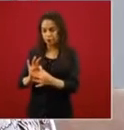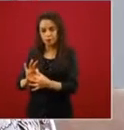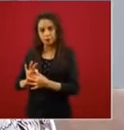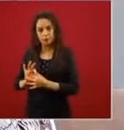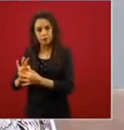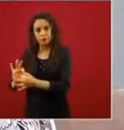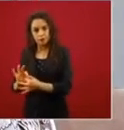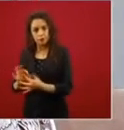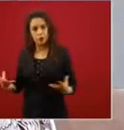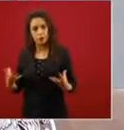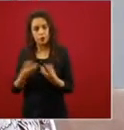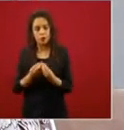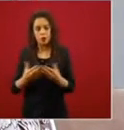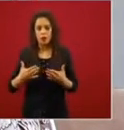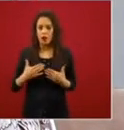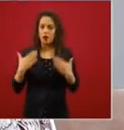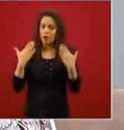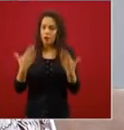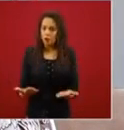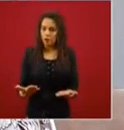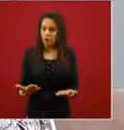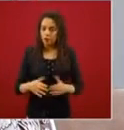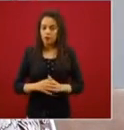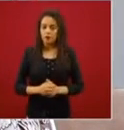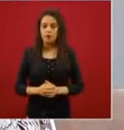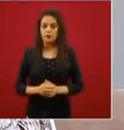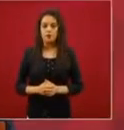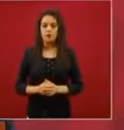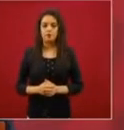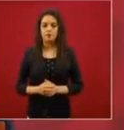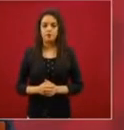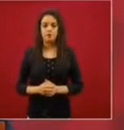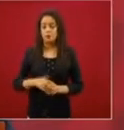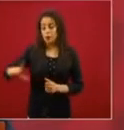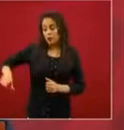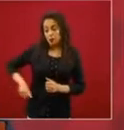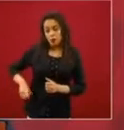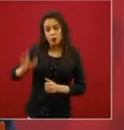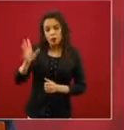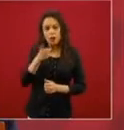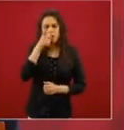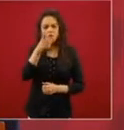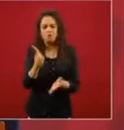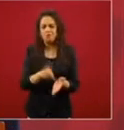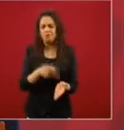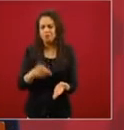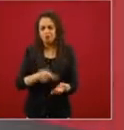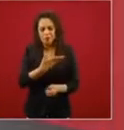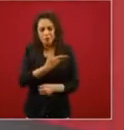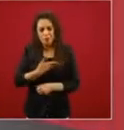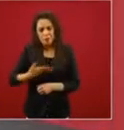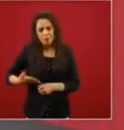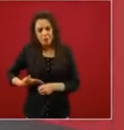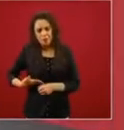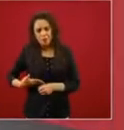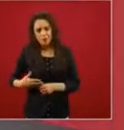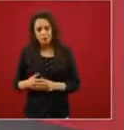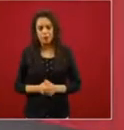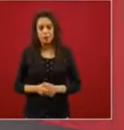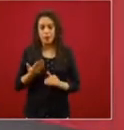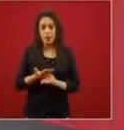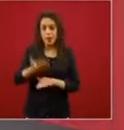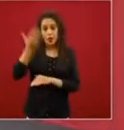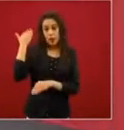confianza, de que el gobierno, lo ha dicho muchas veces el presidente, si antes la sociedad